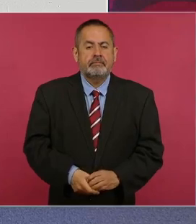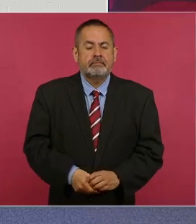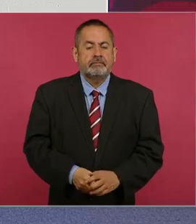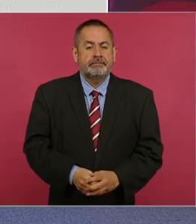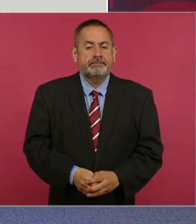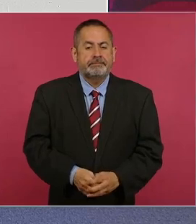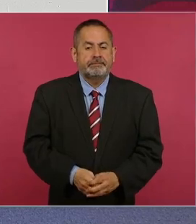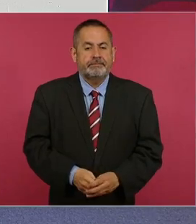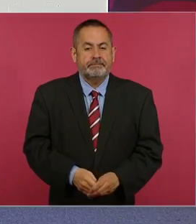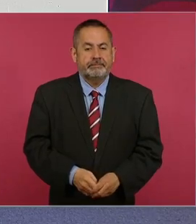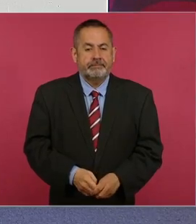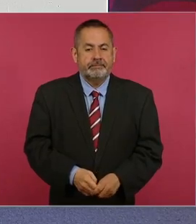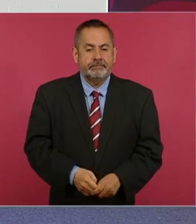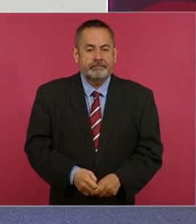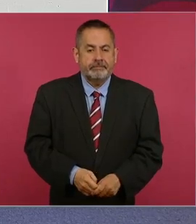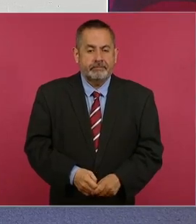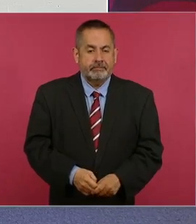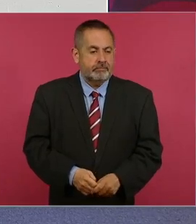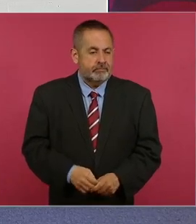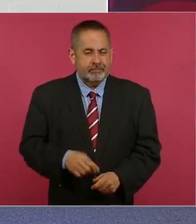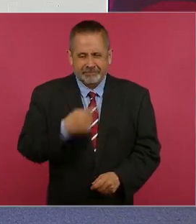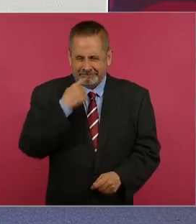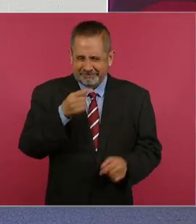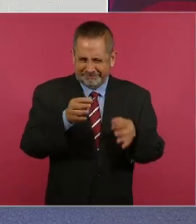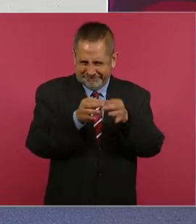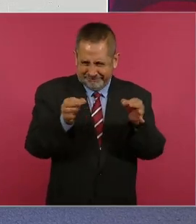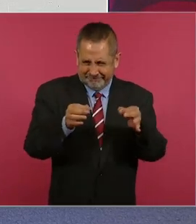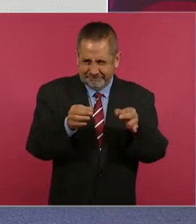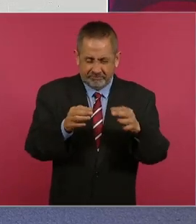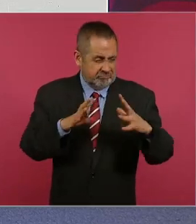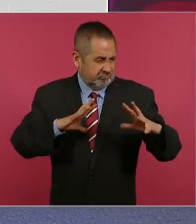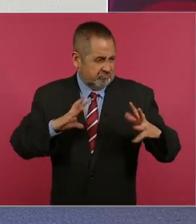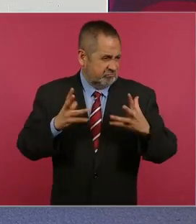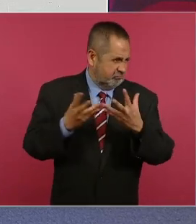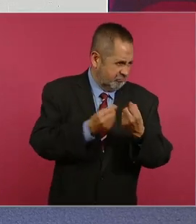esto, juntos somos más fuertes,